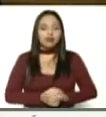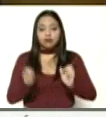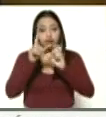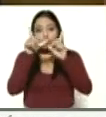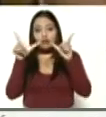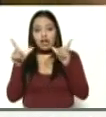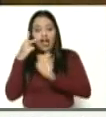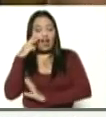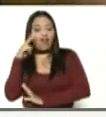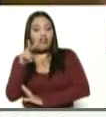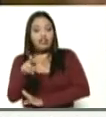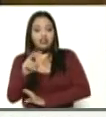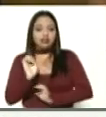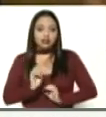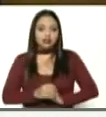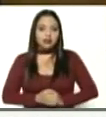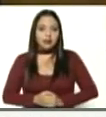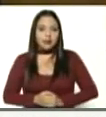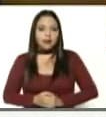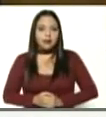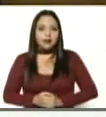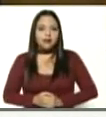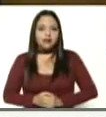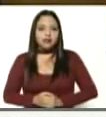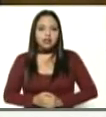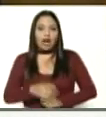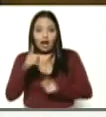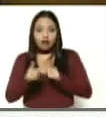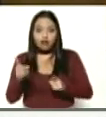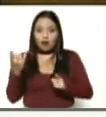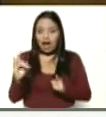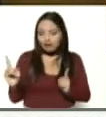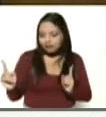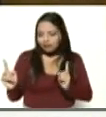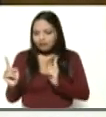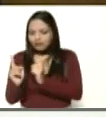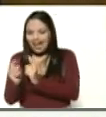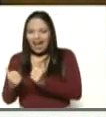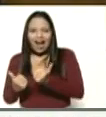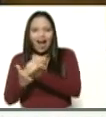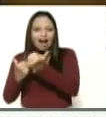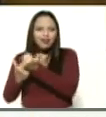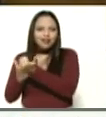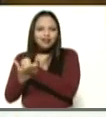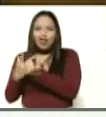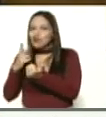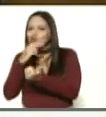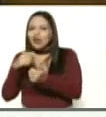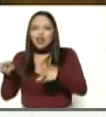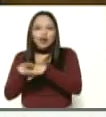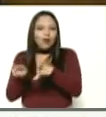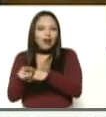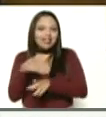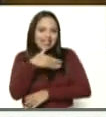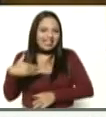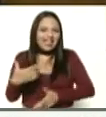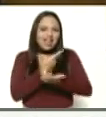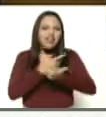impresionante al ver que estos que se le habían pegado no eran los mismos que querían la libertad real del